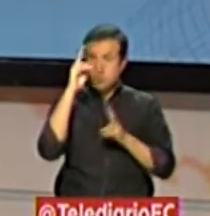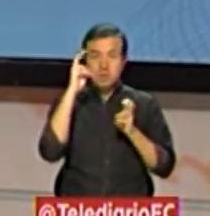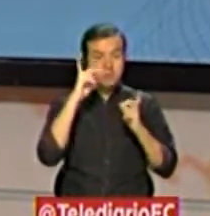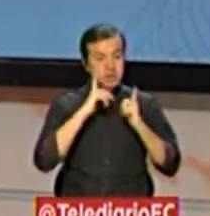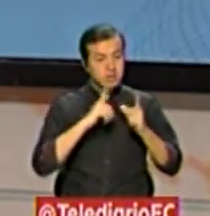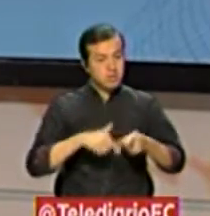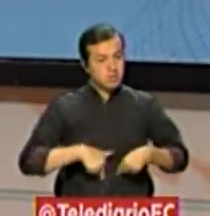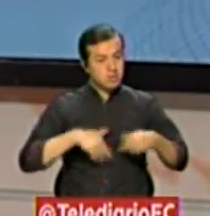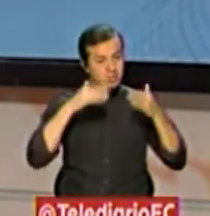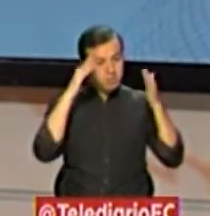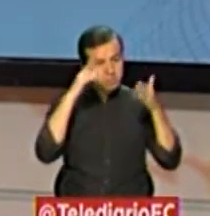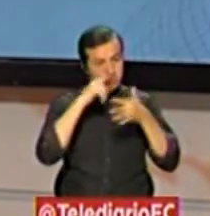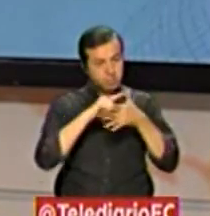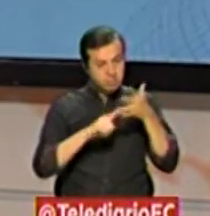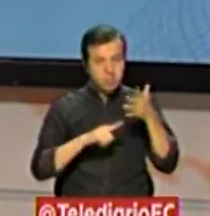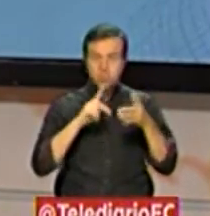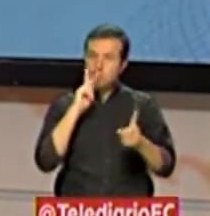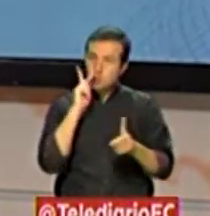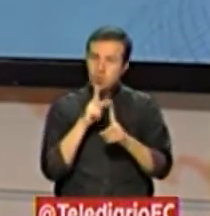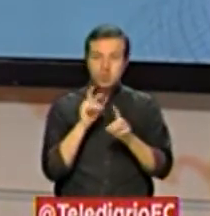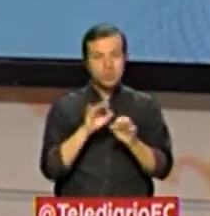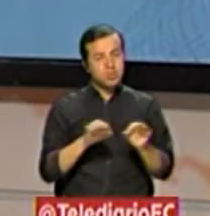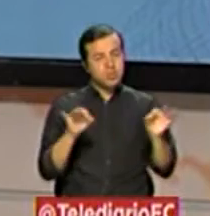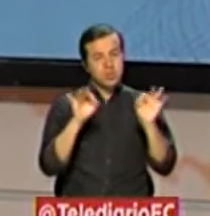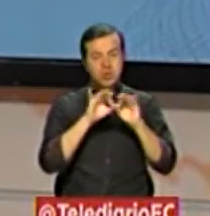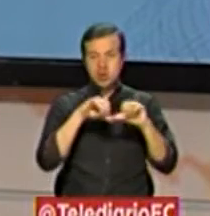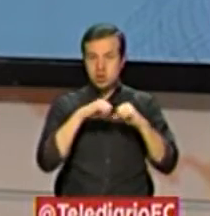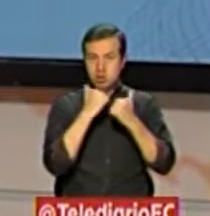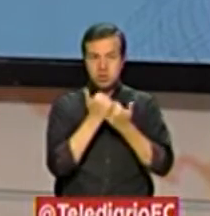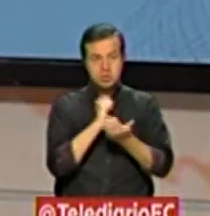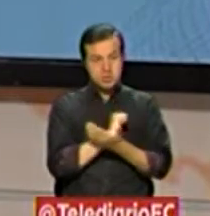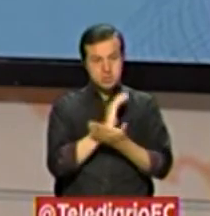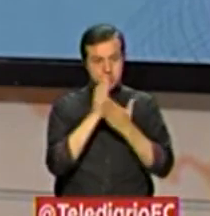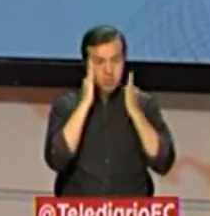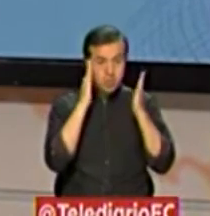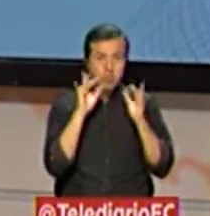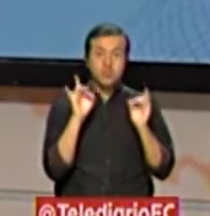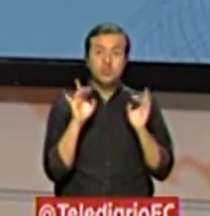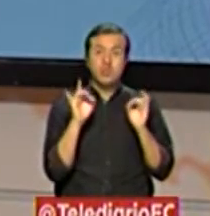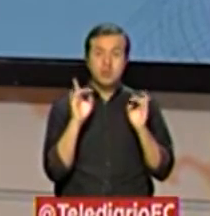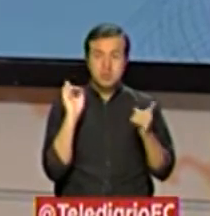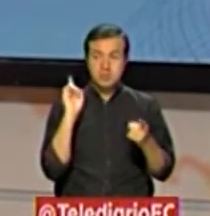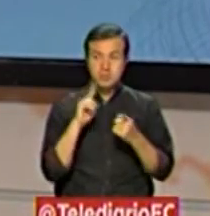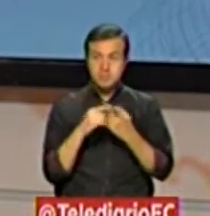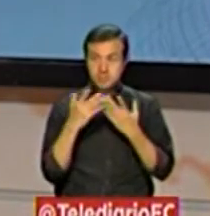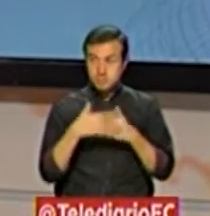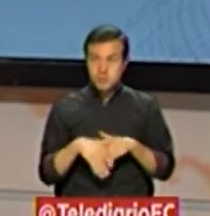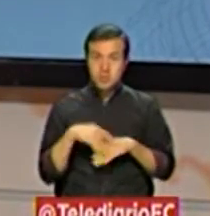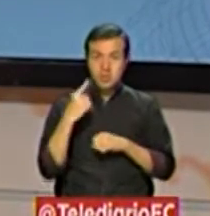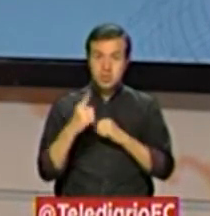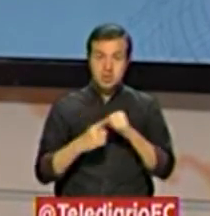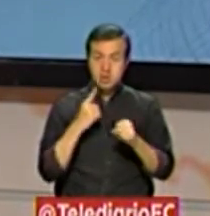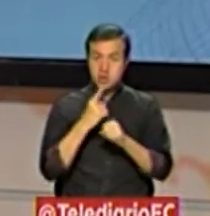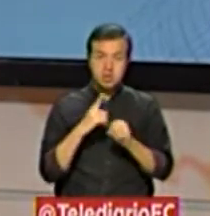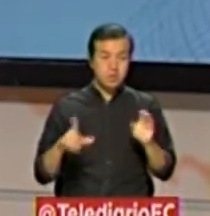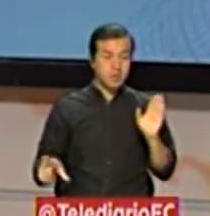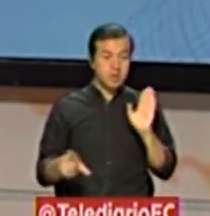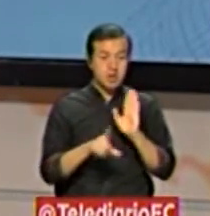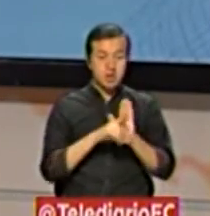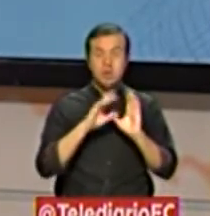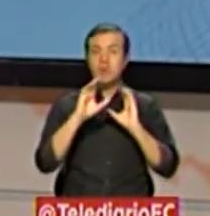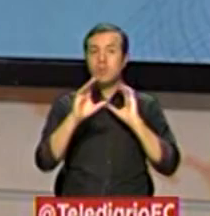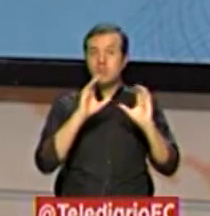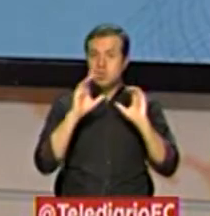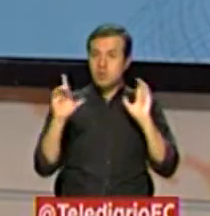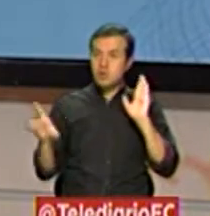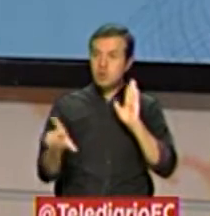salud. Me parece que esa es la línea que tiene que recuperar la Asamblea. Afortunadamente, culminamos este año ya con una ley de comunicación,